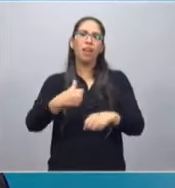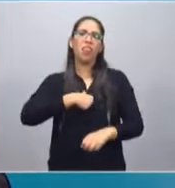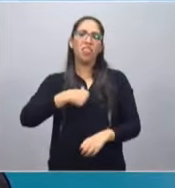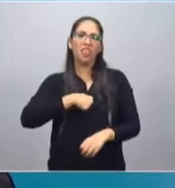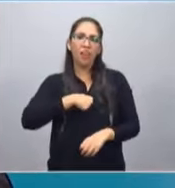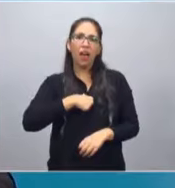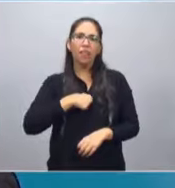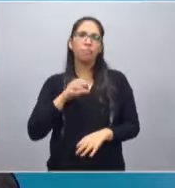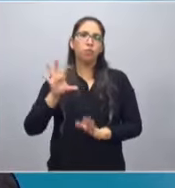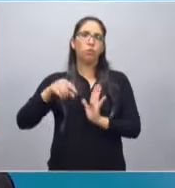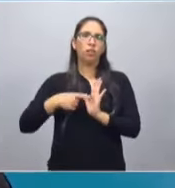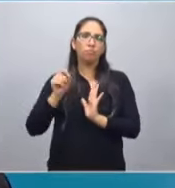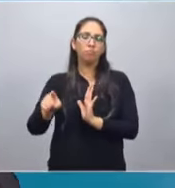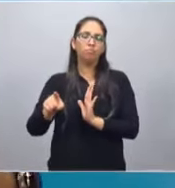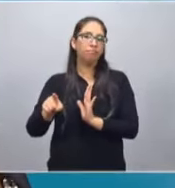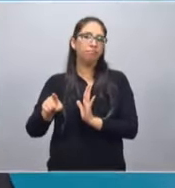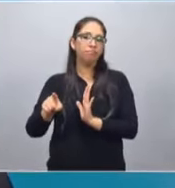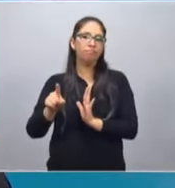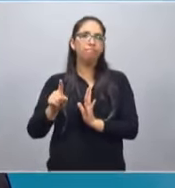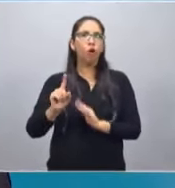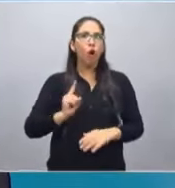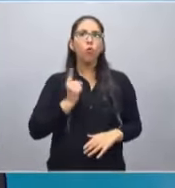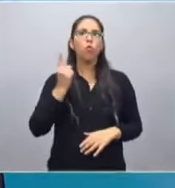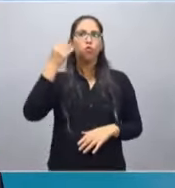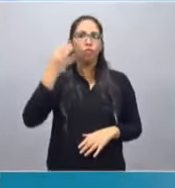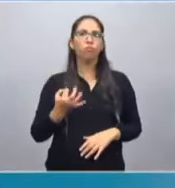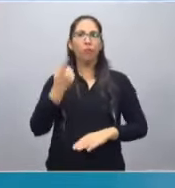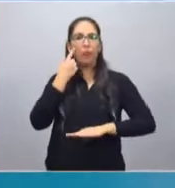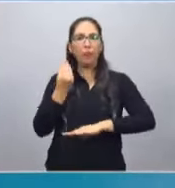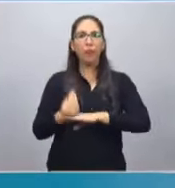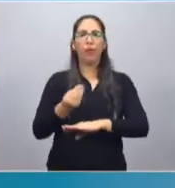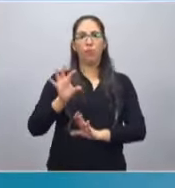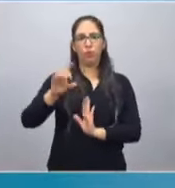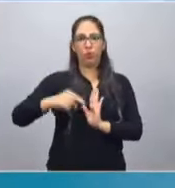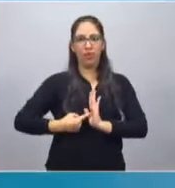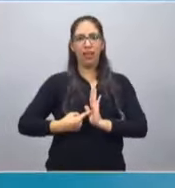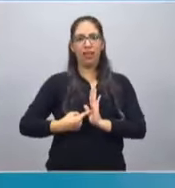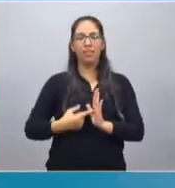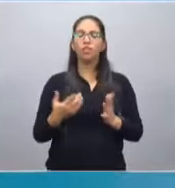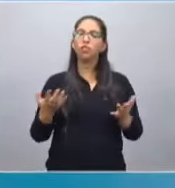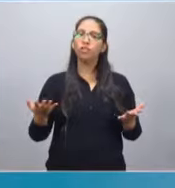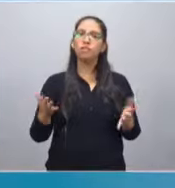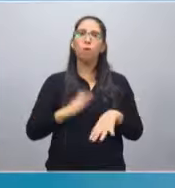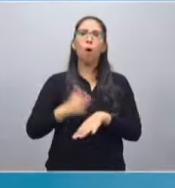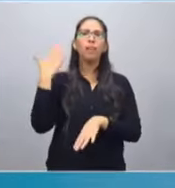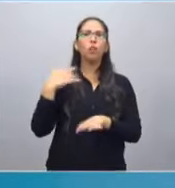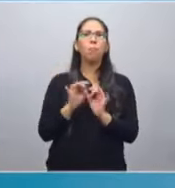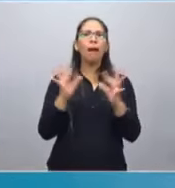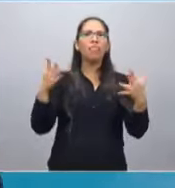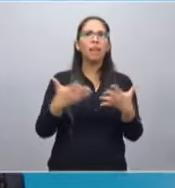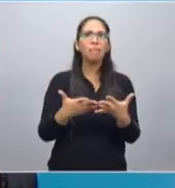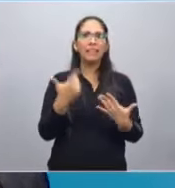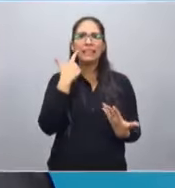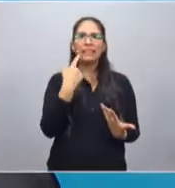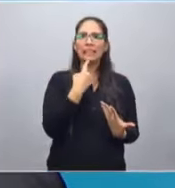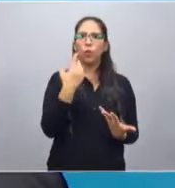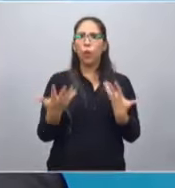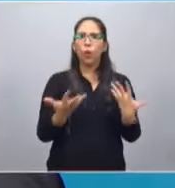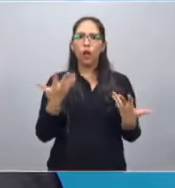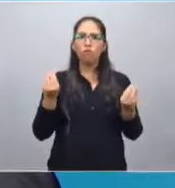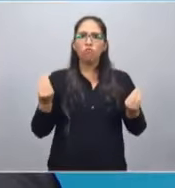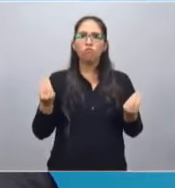de la provincia de Buenos Aires que tiene que ver con el orgullo bonaerense Así que en pandemia dijimos cómo nos va a tocar